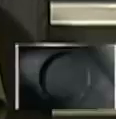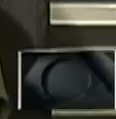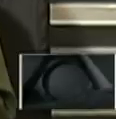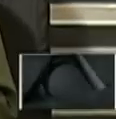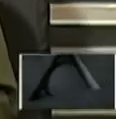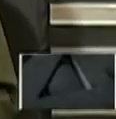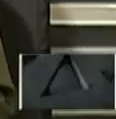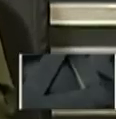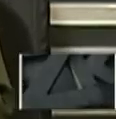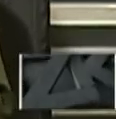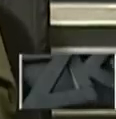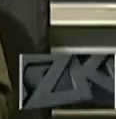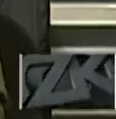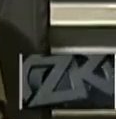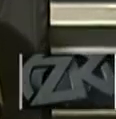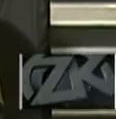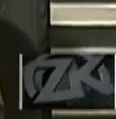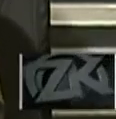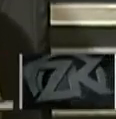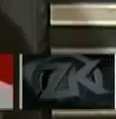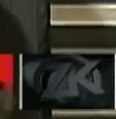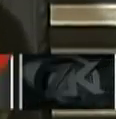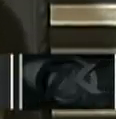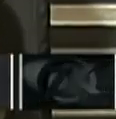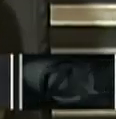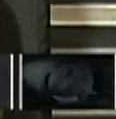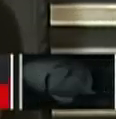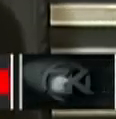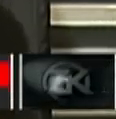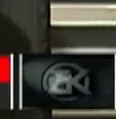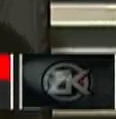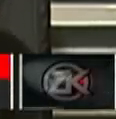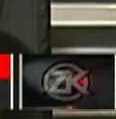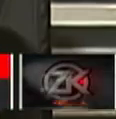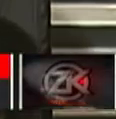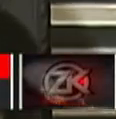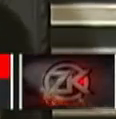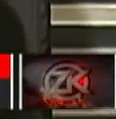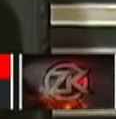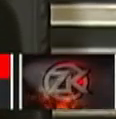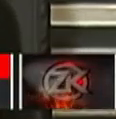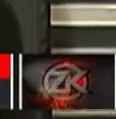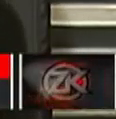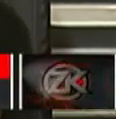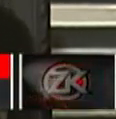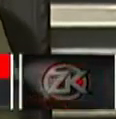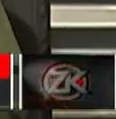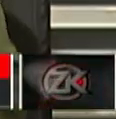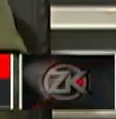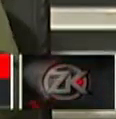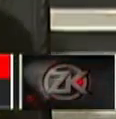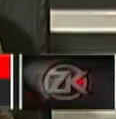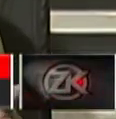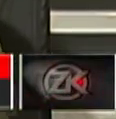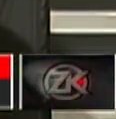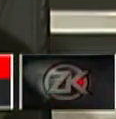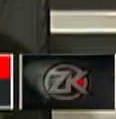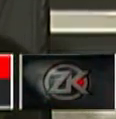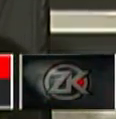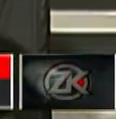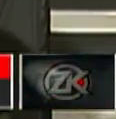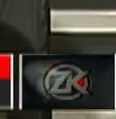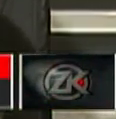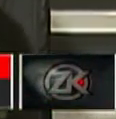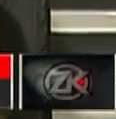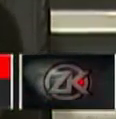las tóxicas, día de los desaparecidos, de que me tocó trabajar, tengo guardia, no llego sino hasta el domingo y pare usted